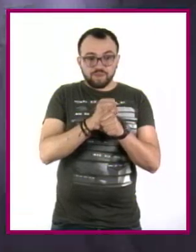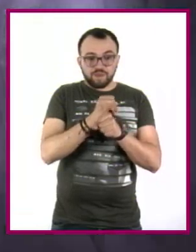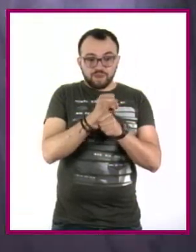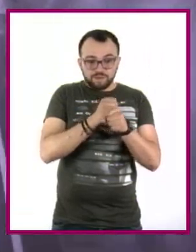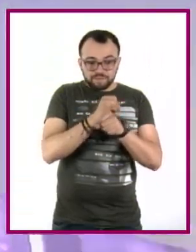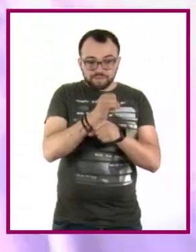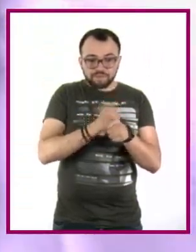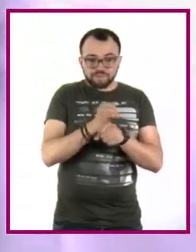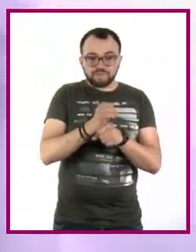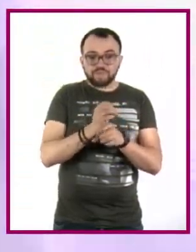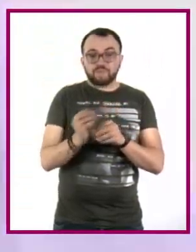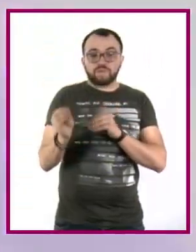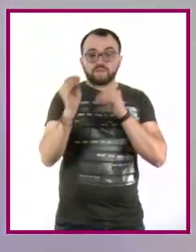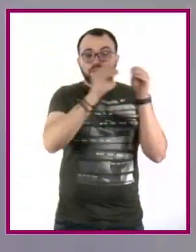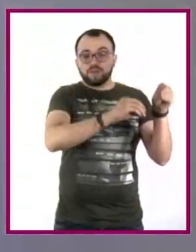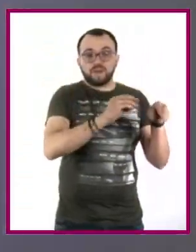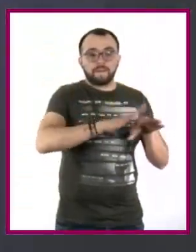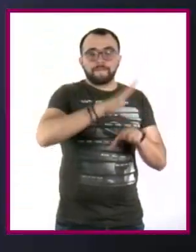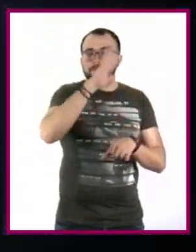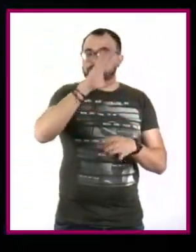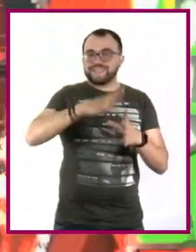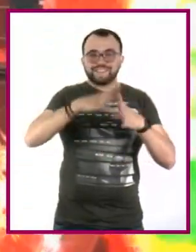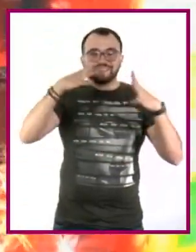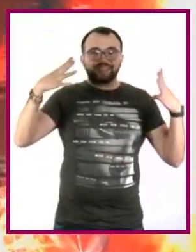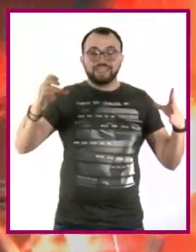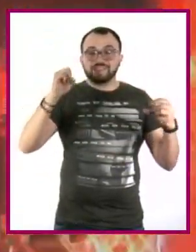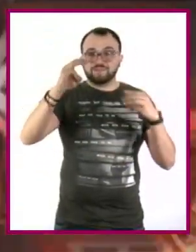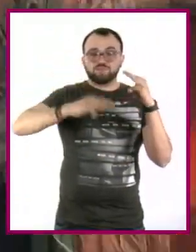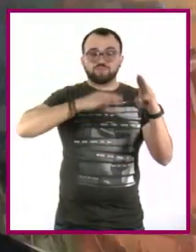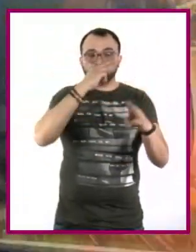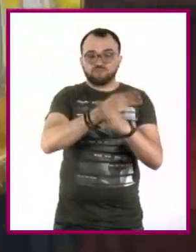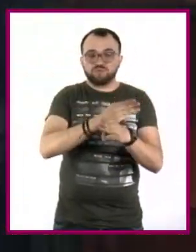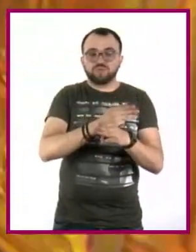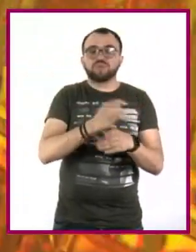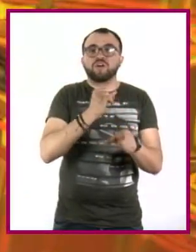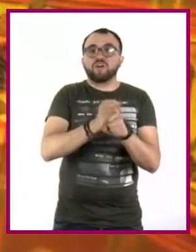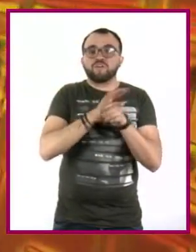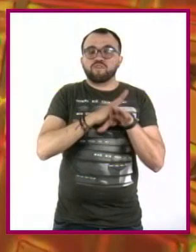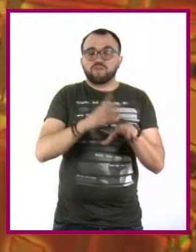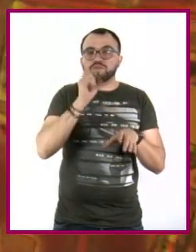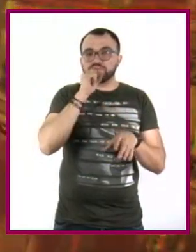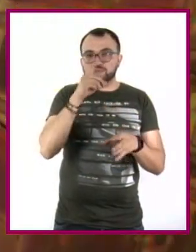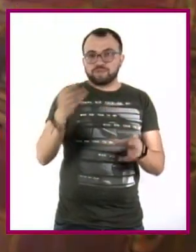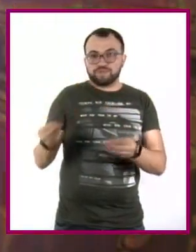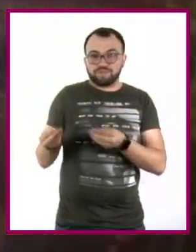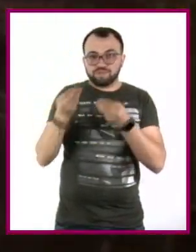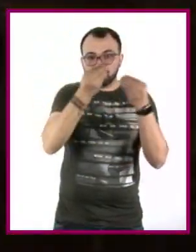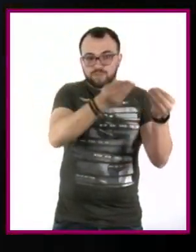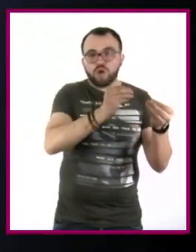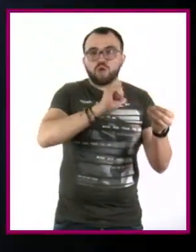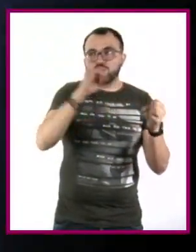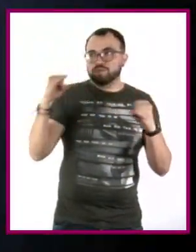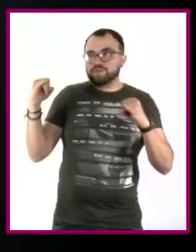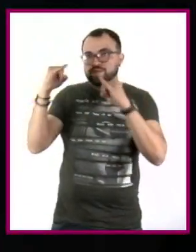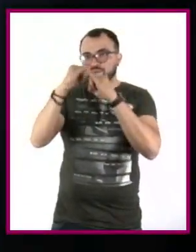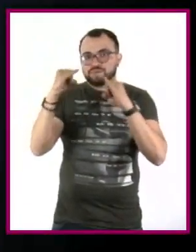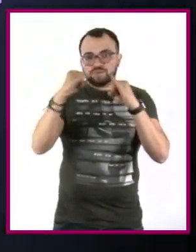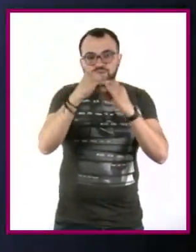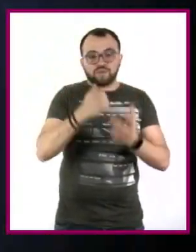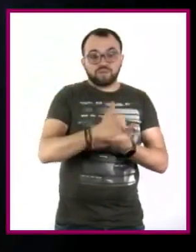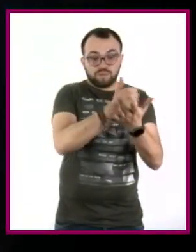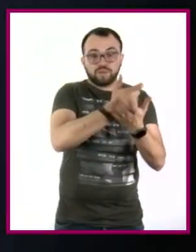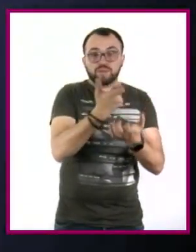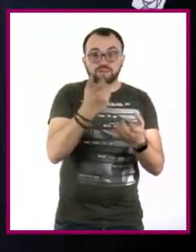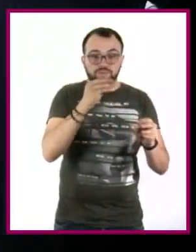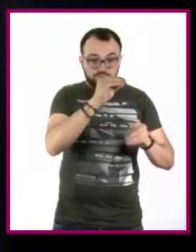CERN, el laboratorio más grande de partículas en el mundo. Con la información que habían proporcionado otras instituciones, se